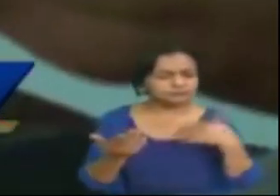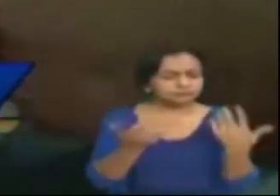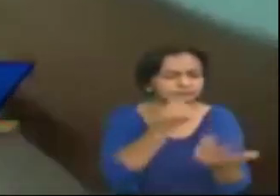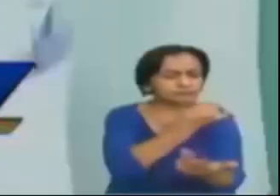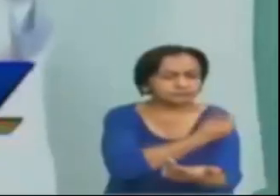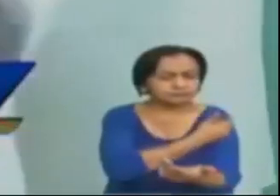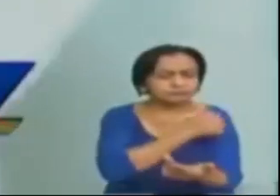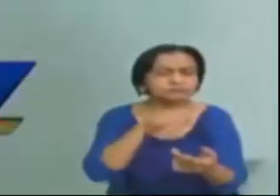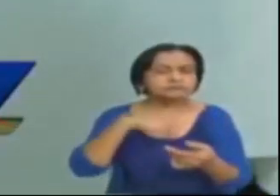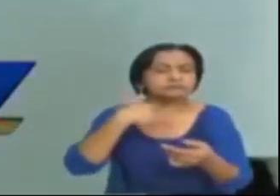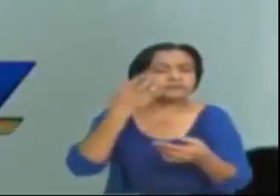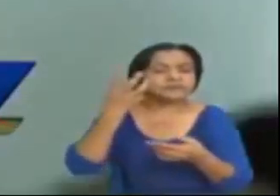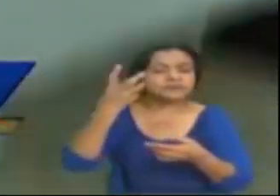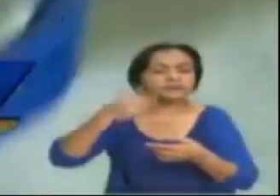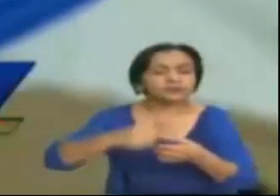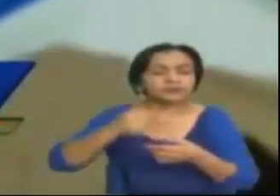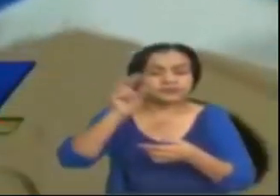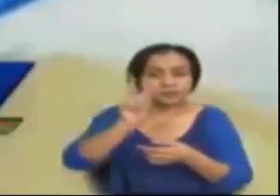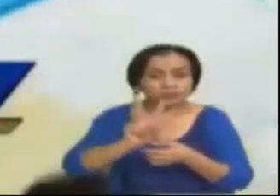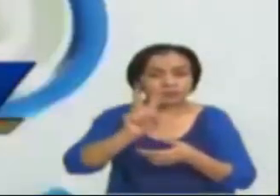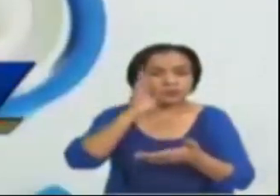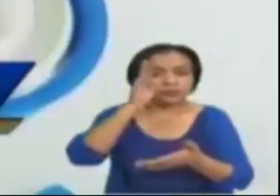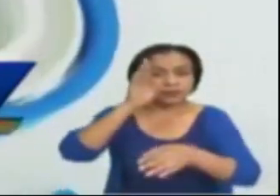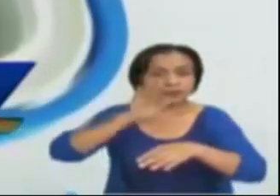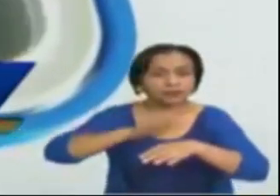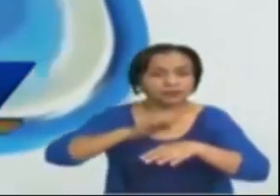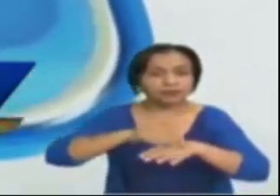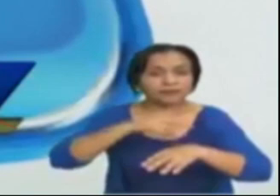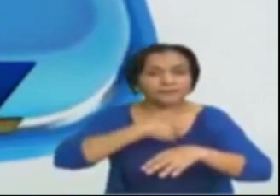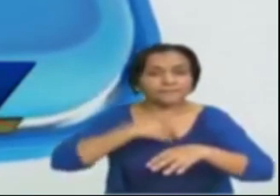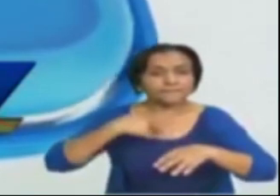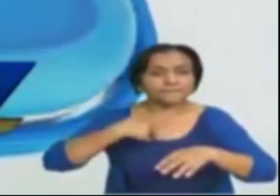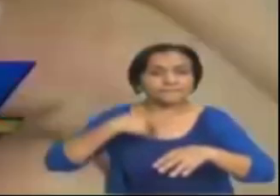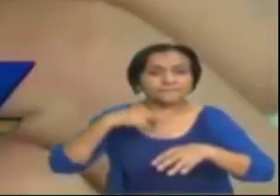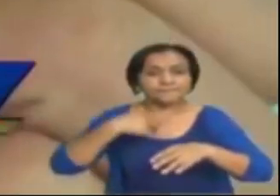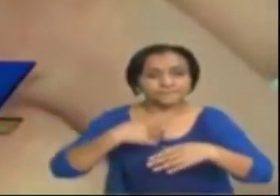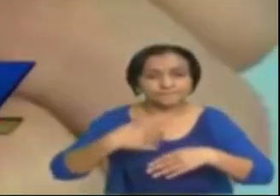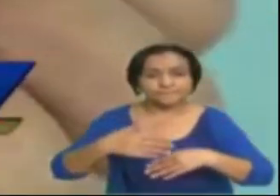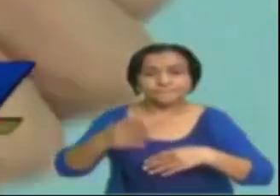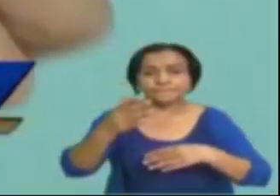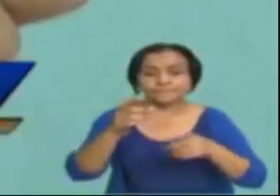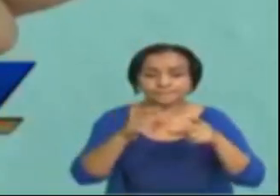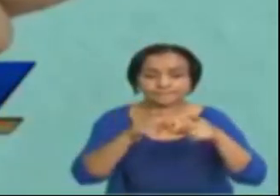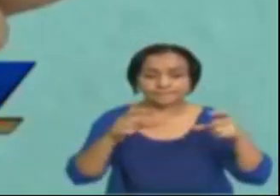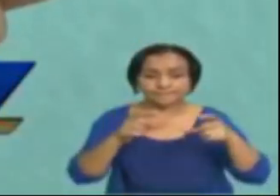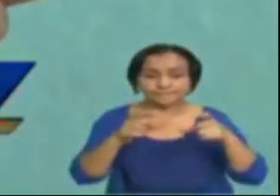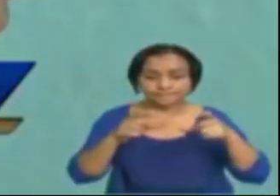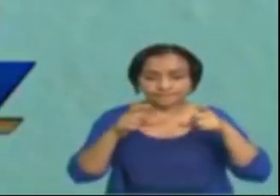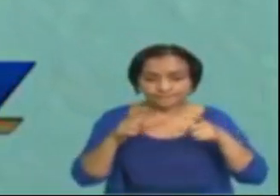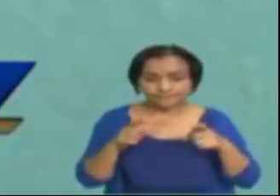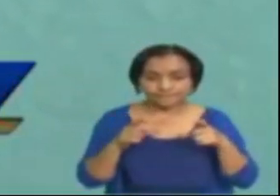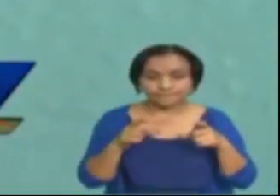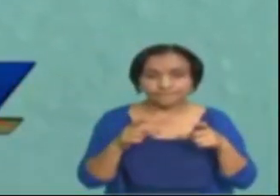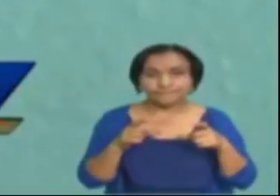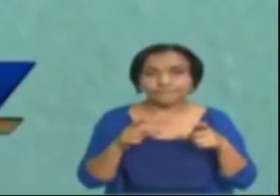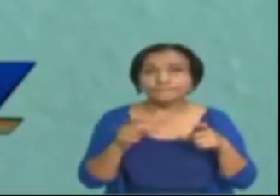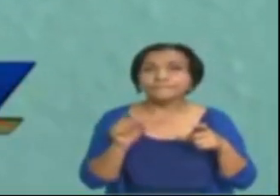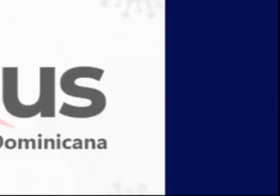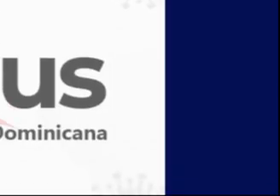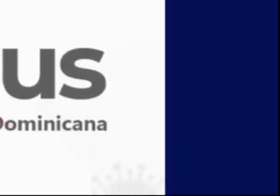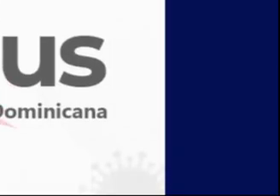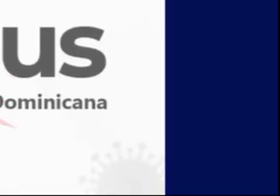de información y coordinación kobe 19 del centro de coordinación para la prevención de los desastres de américa central y república